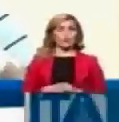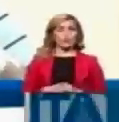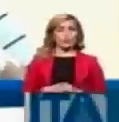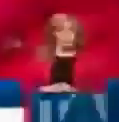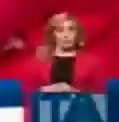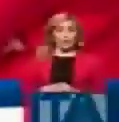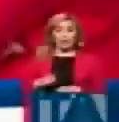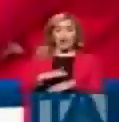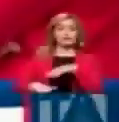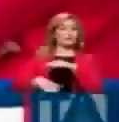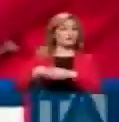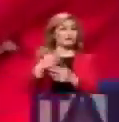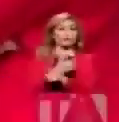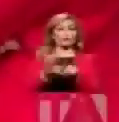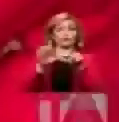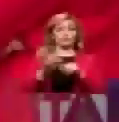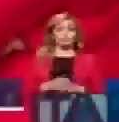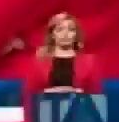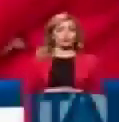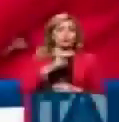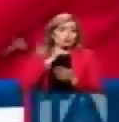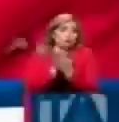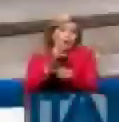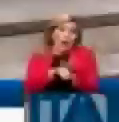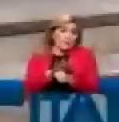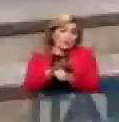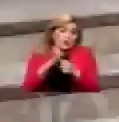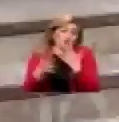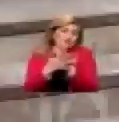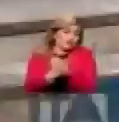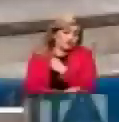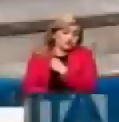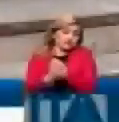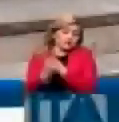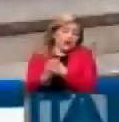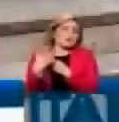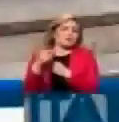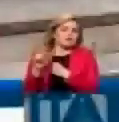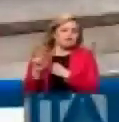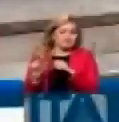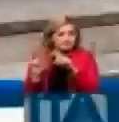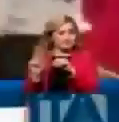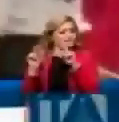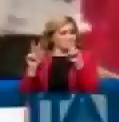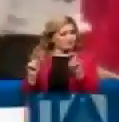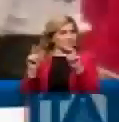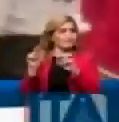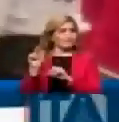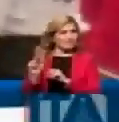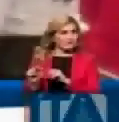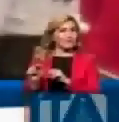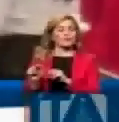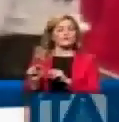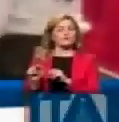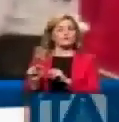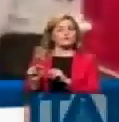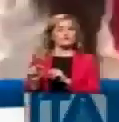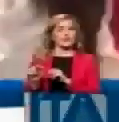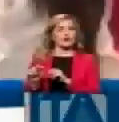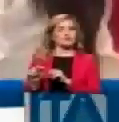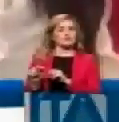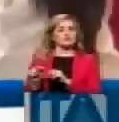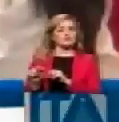ratificada su inocencia. Asegura que aunque la sanción en el ámbito penal no tuvo asidero, no se puede ocultar la actuación indebida por parte de la asambleísta